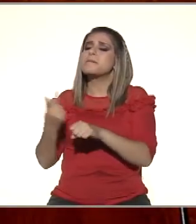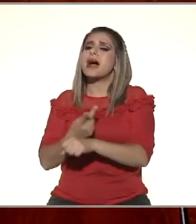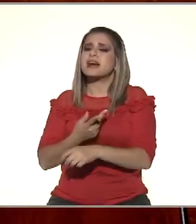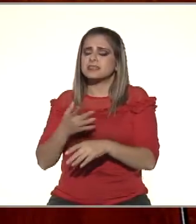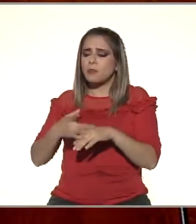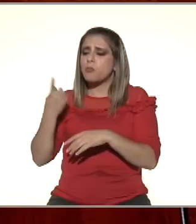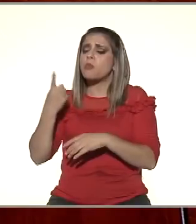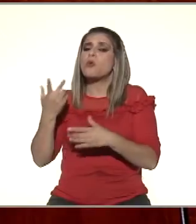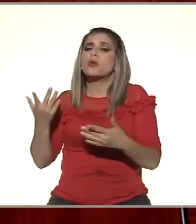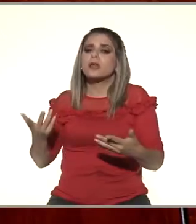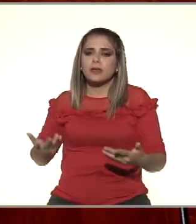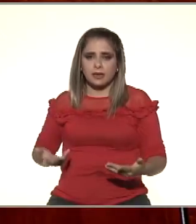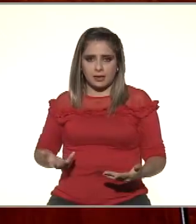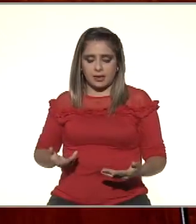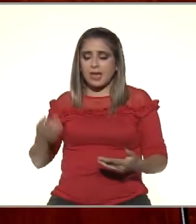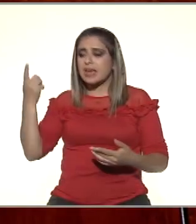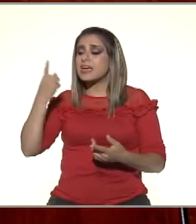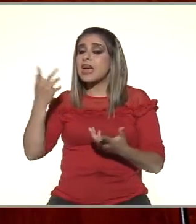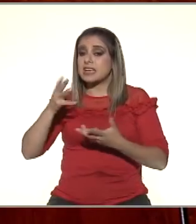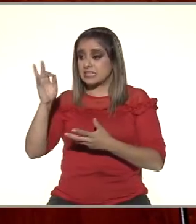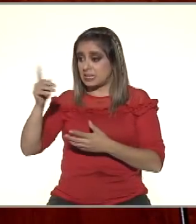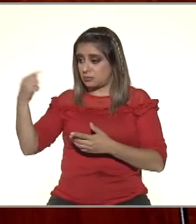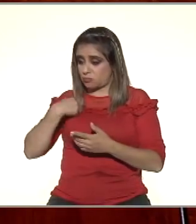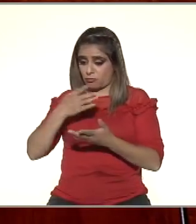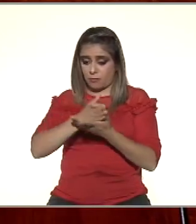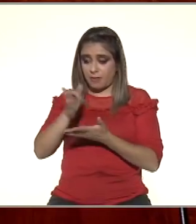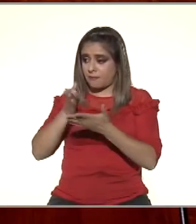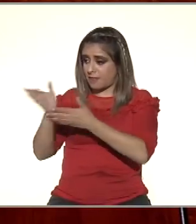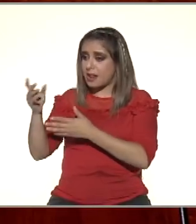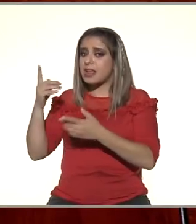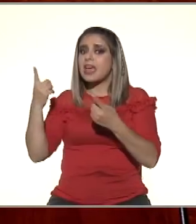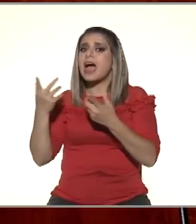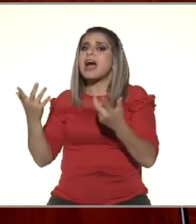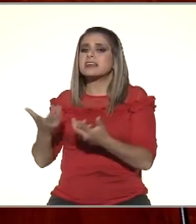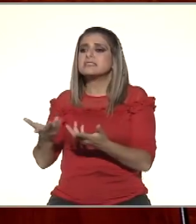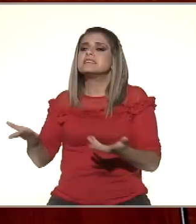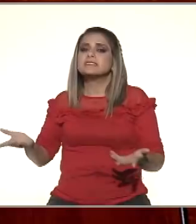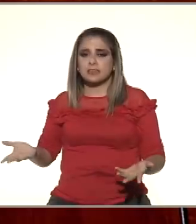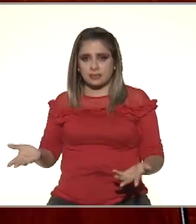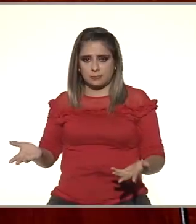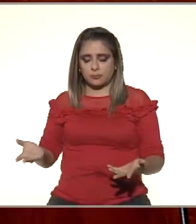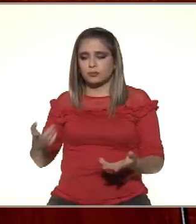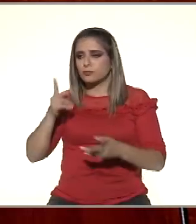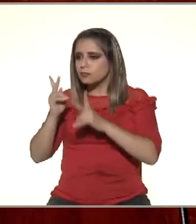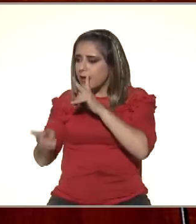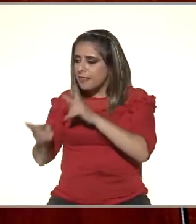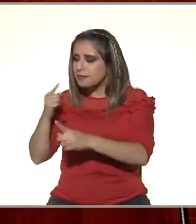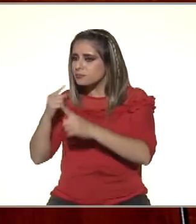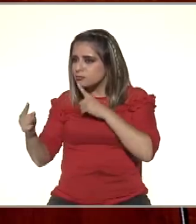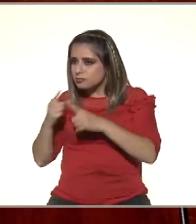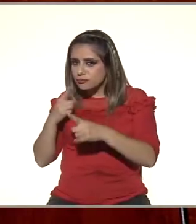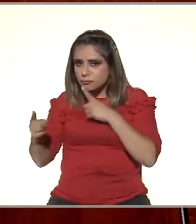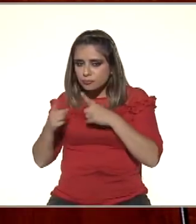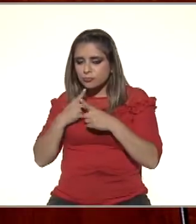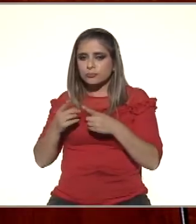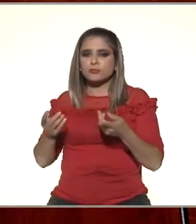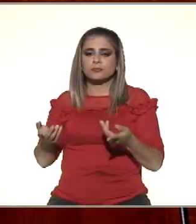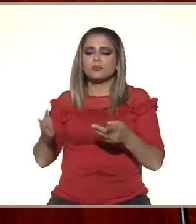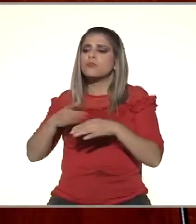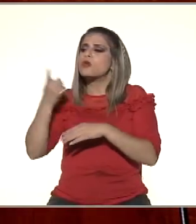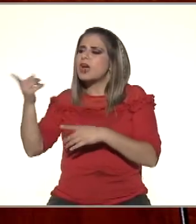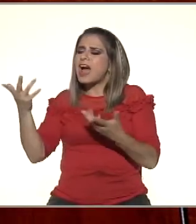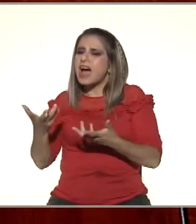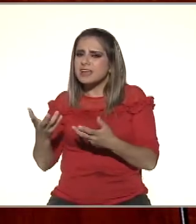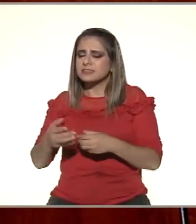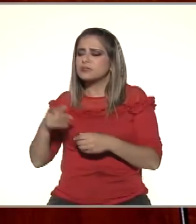todo esto que hemos construido para poder tener este límite? Y aún así podría saltármelo. ¿Por qué? ¿Cómo lo harías tú y por qué?